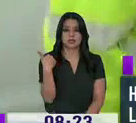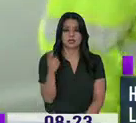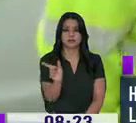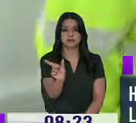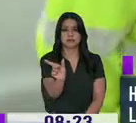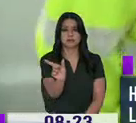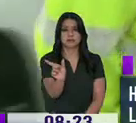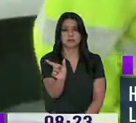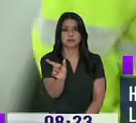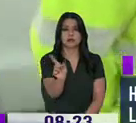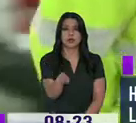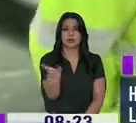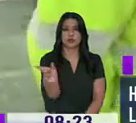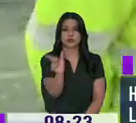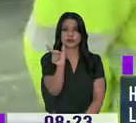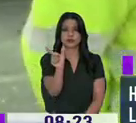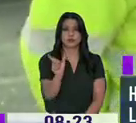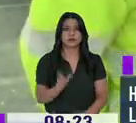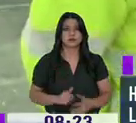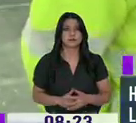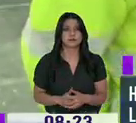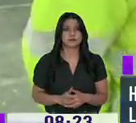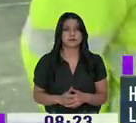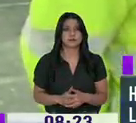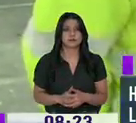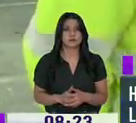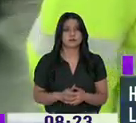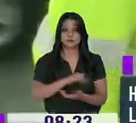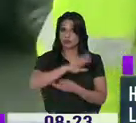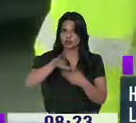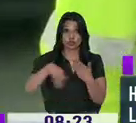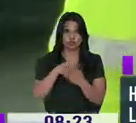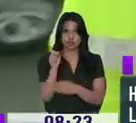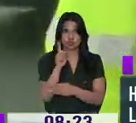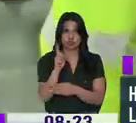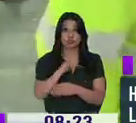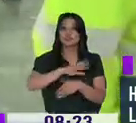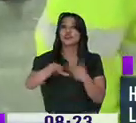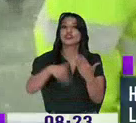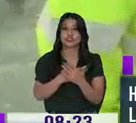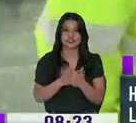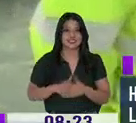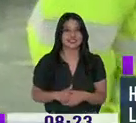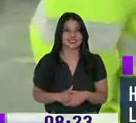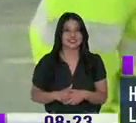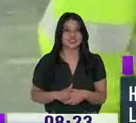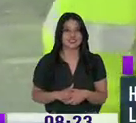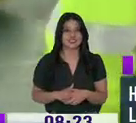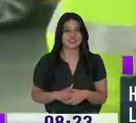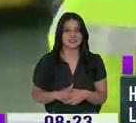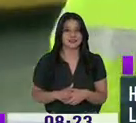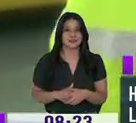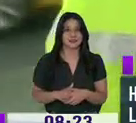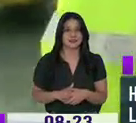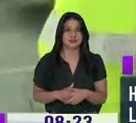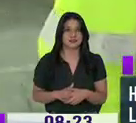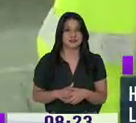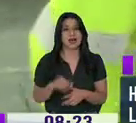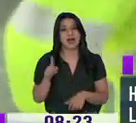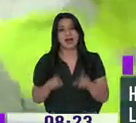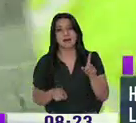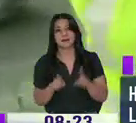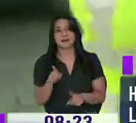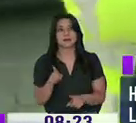es. Sí, muchos de ellos tienen credencial. ¿Muchos? ¿Todos, no? Todos. Pero por A o B, a